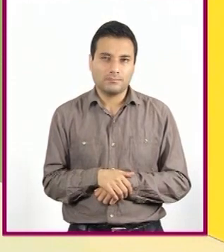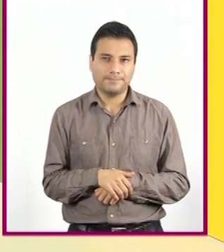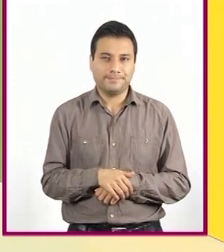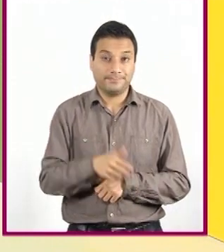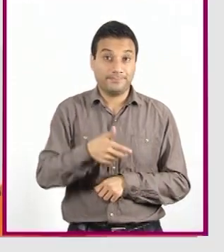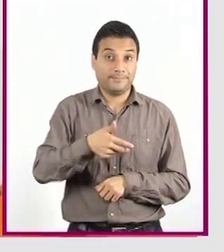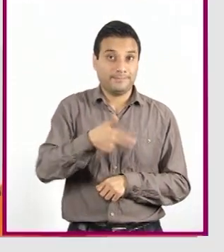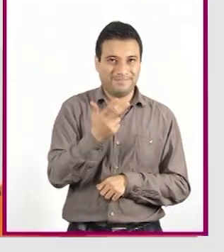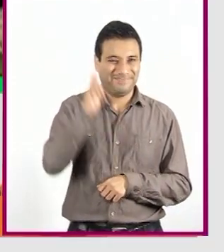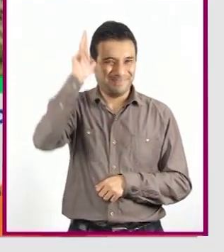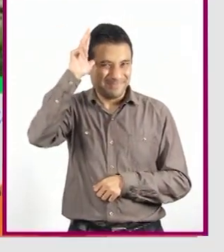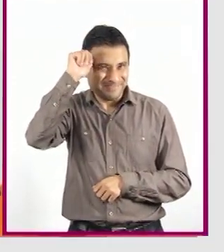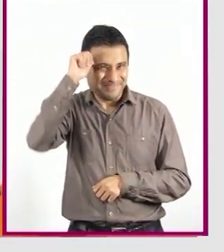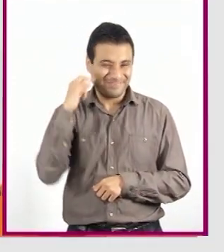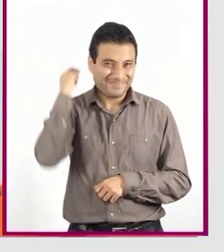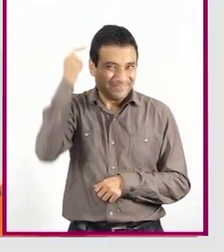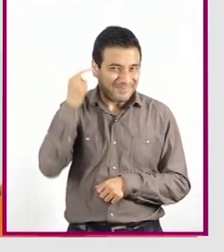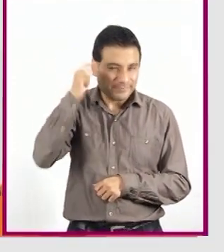13 conejos.